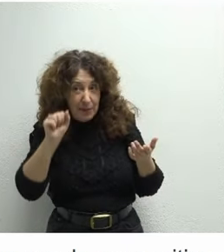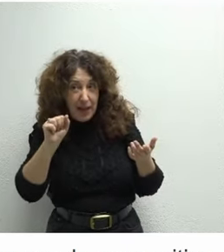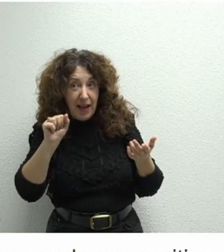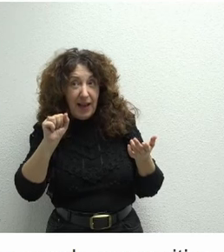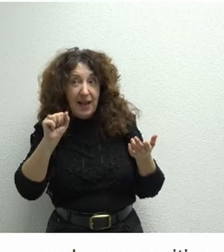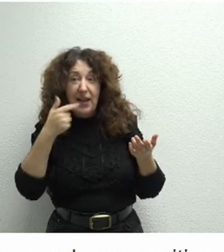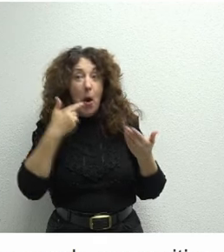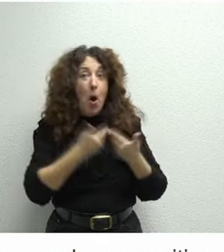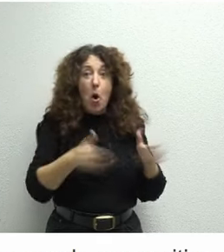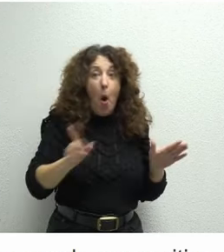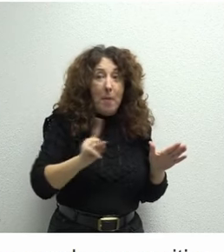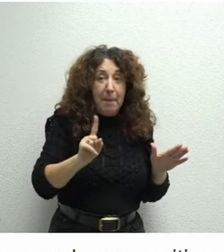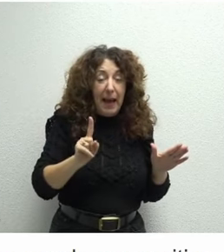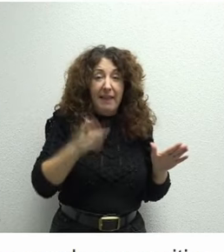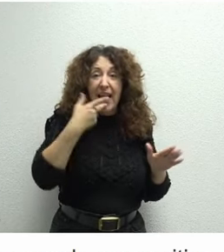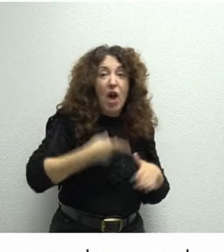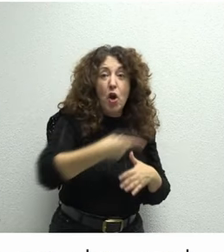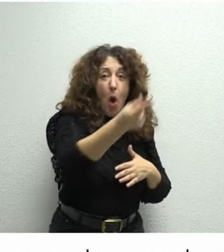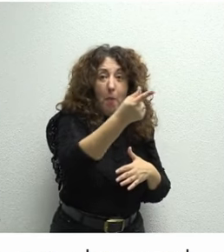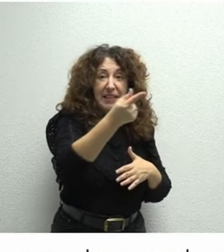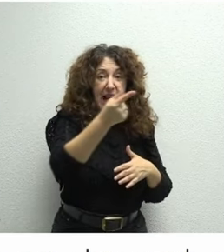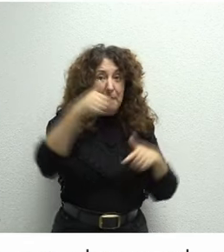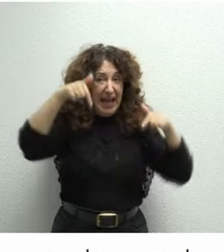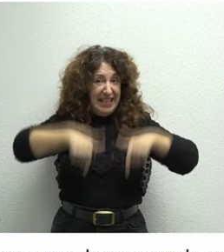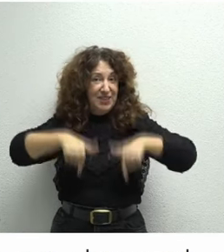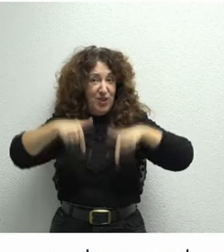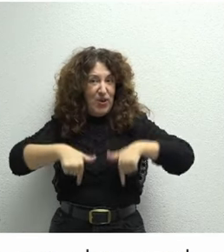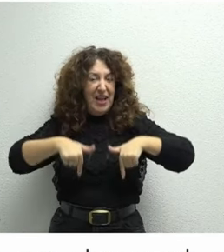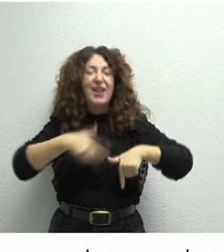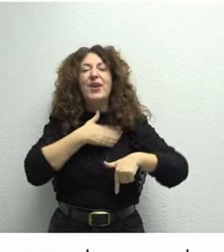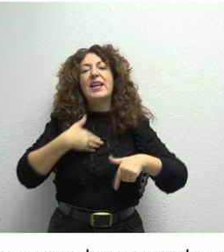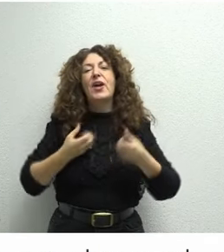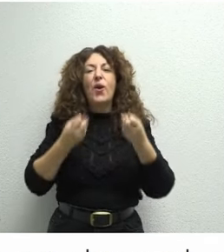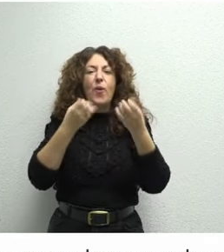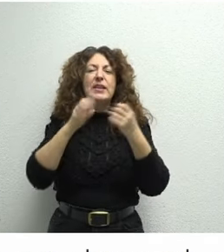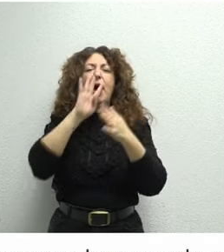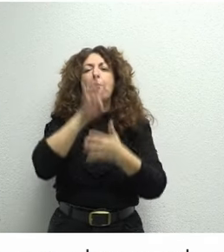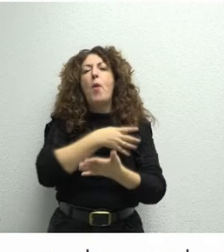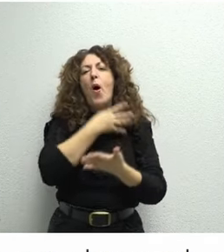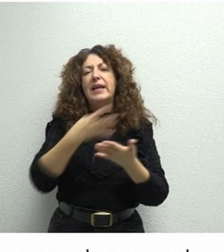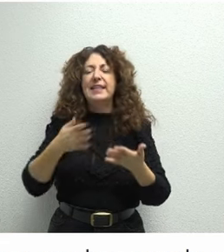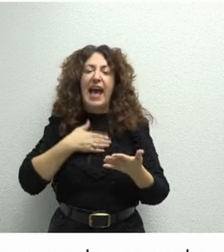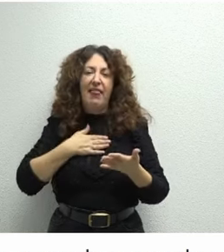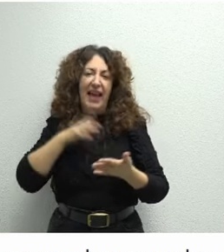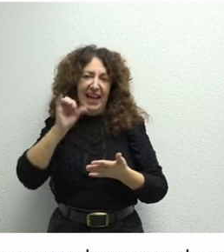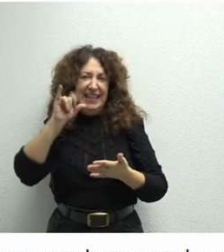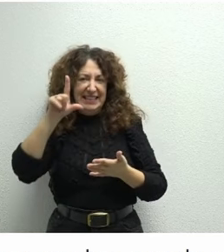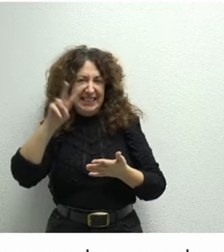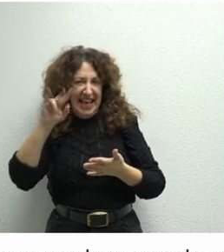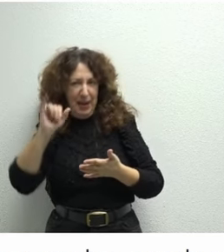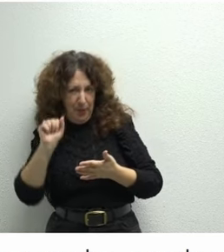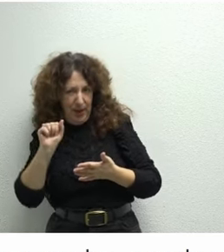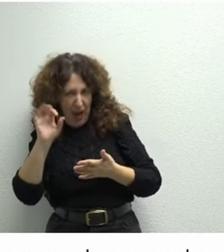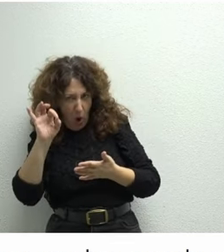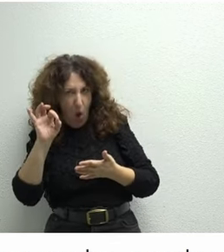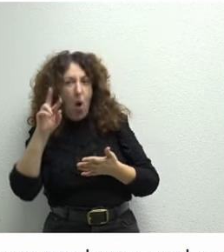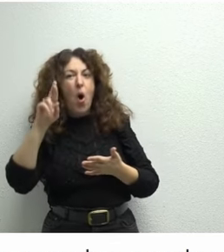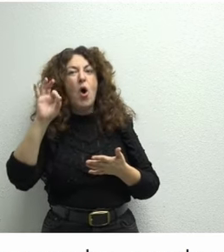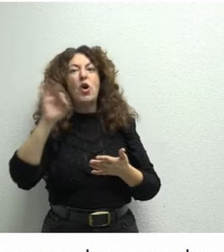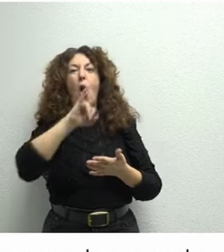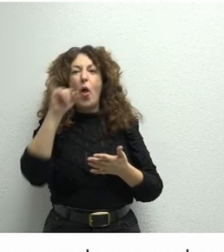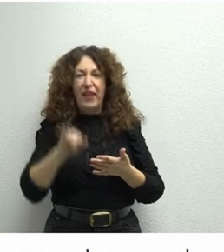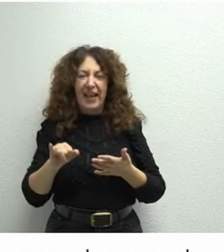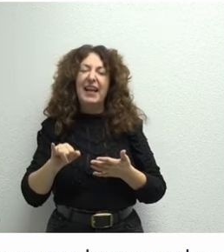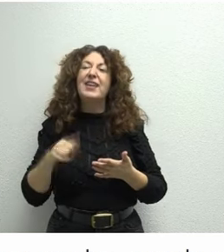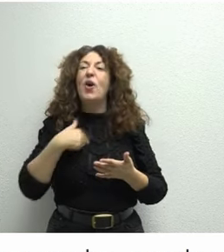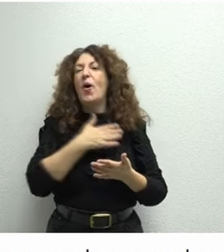escapé que estoy aquí y bueno y yo voy a terminar con un poemita de sirvio que dice que dice y lo digo junto con con el espíritu de